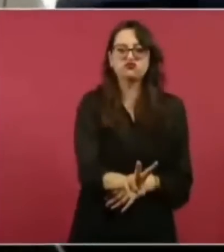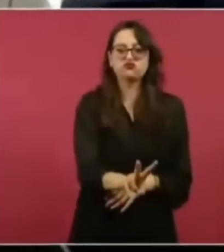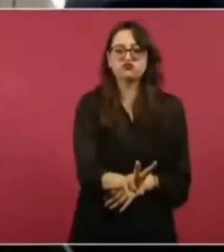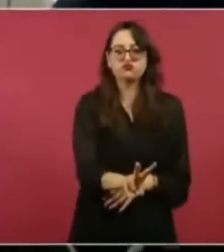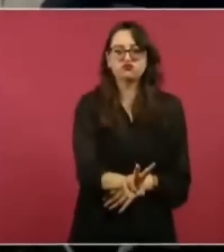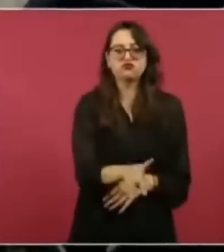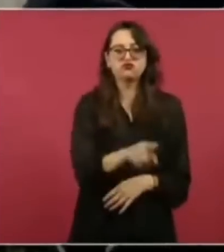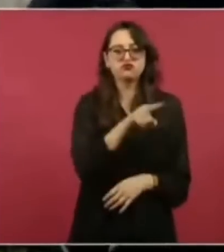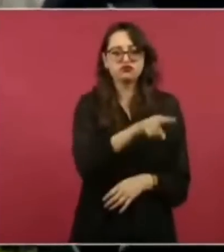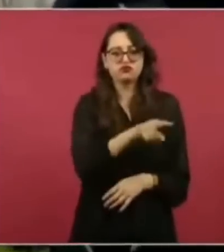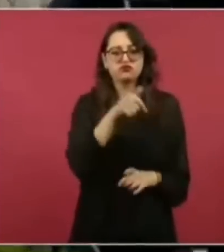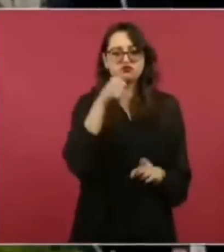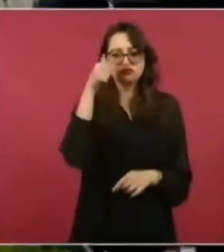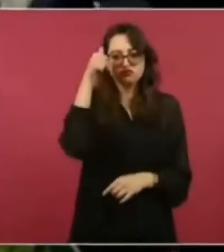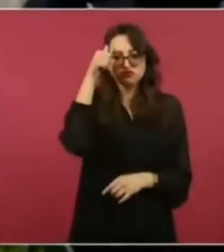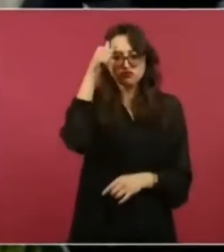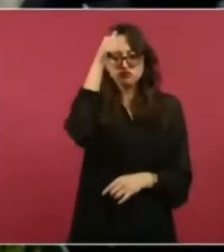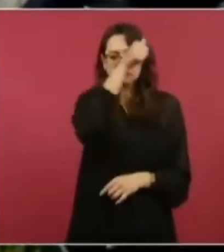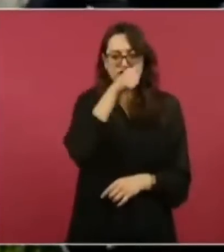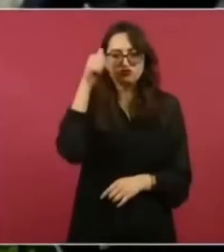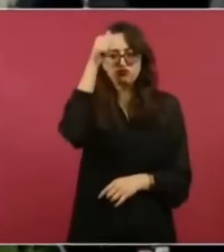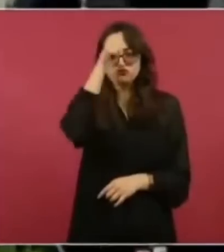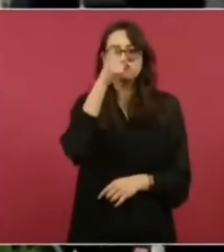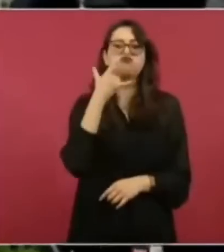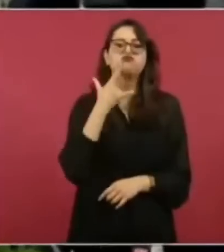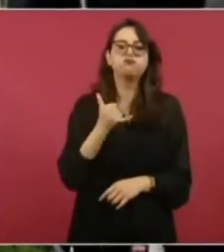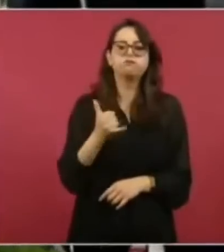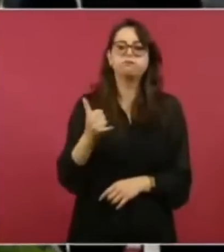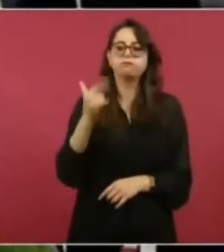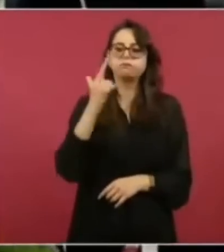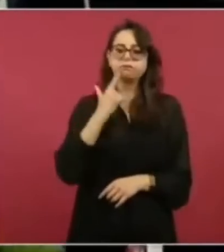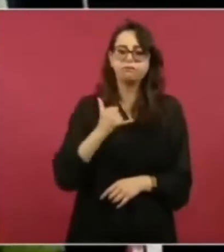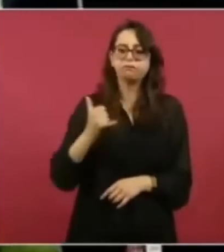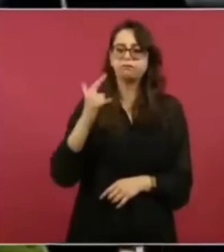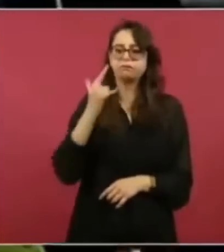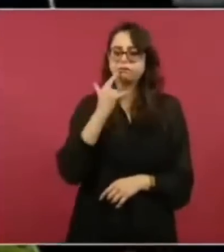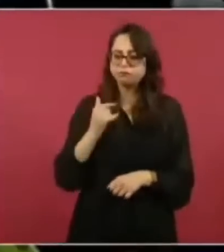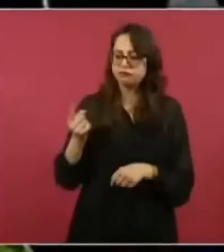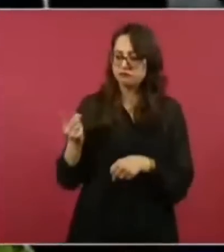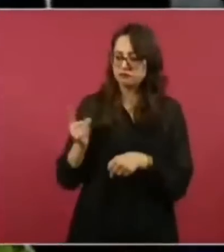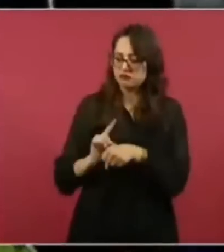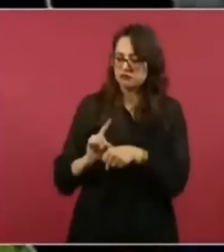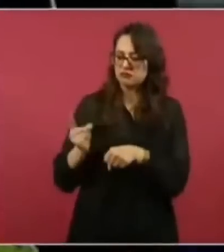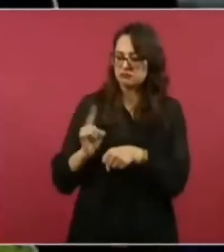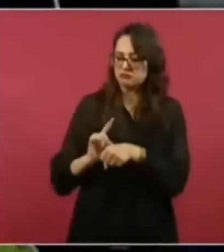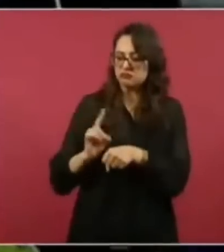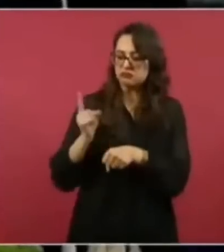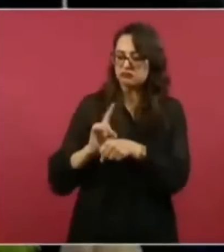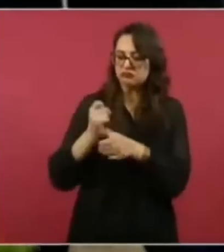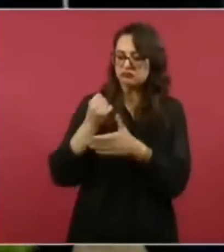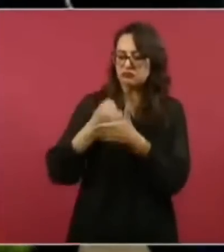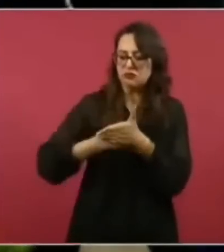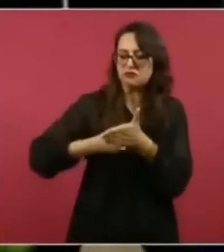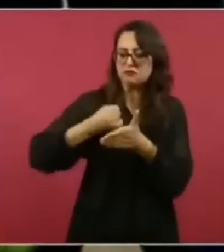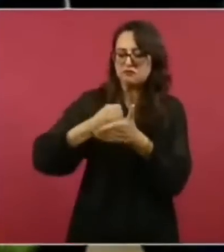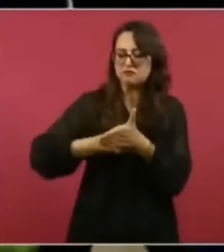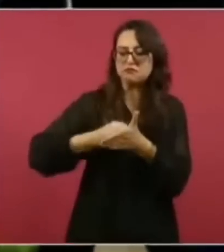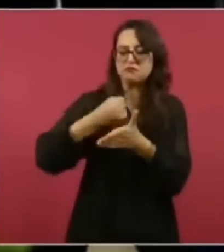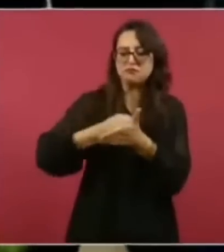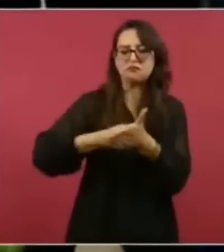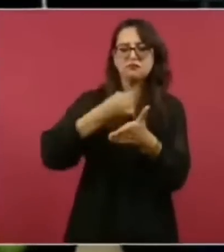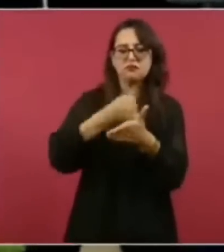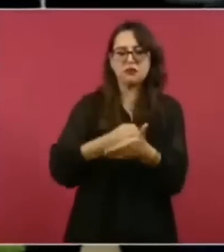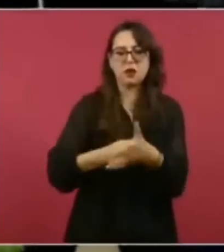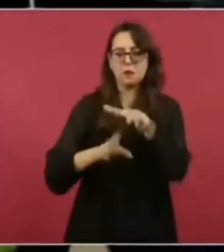un sacerdote que lucha todos los días por defender